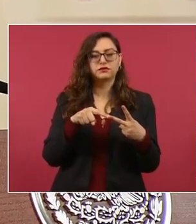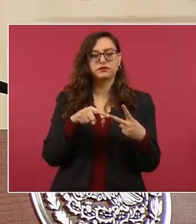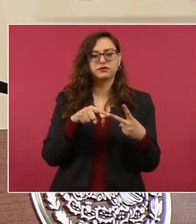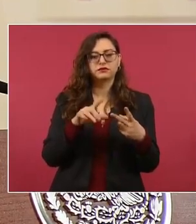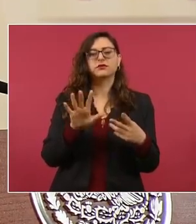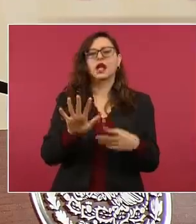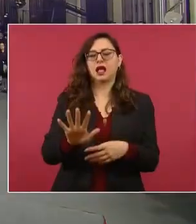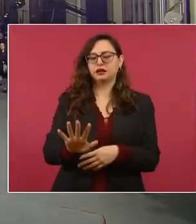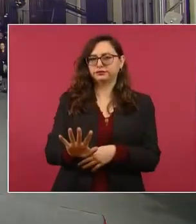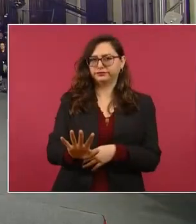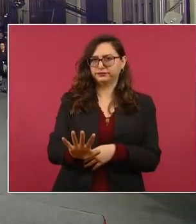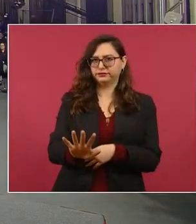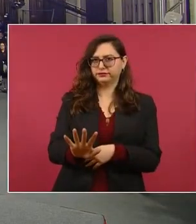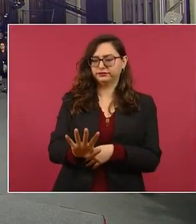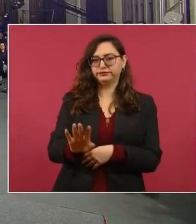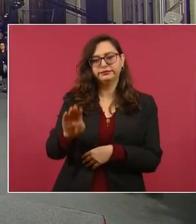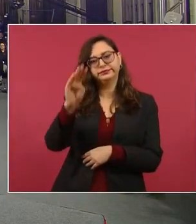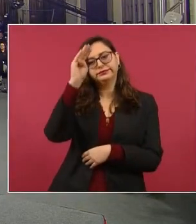a ver,